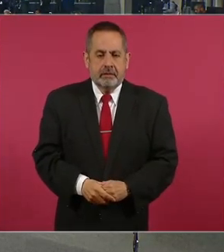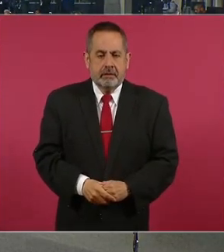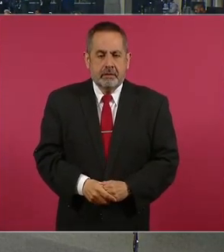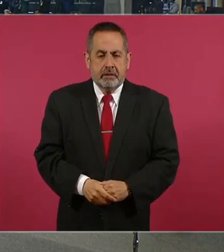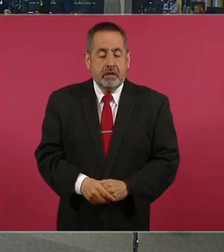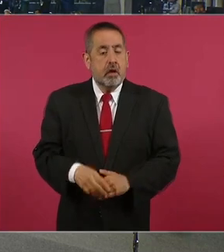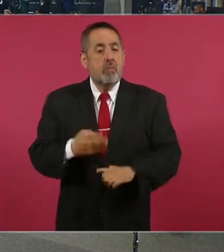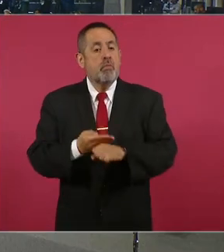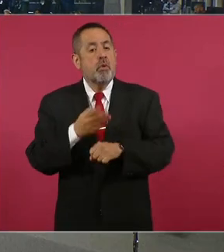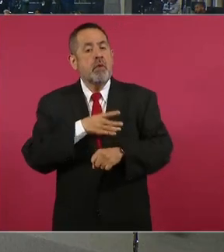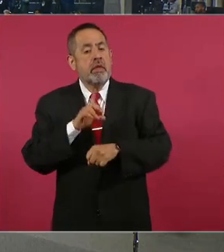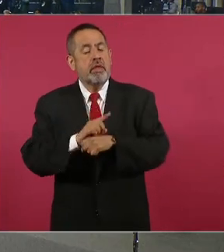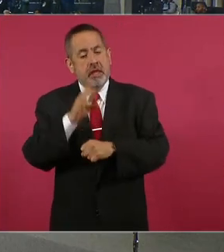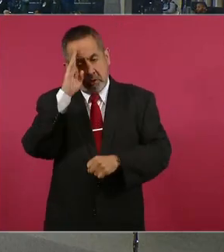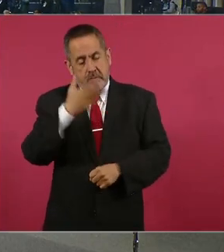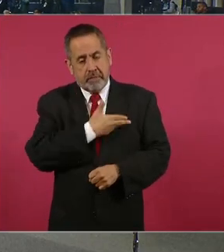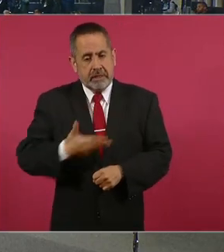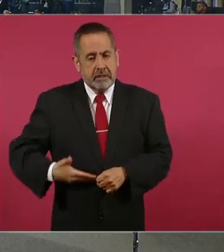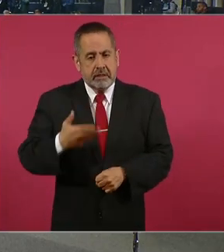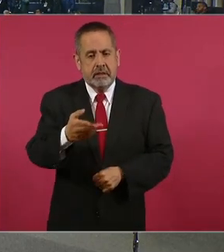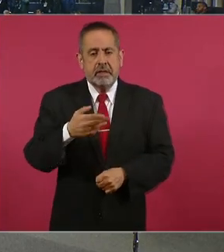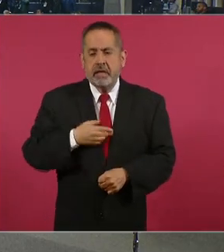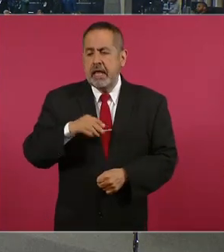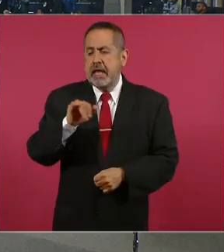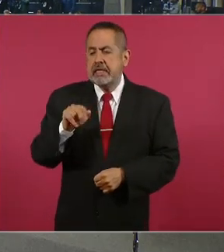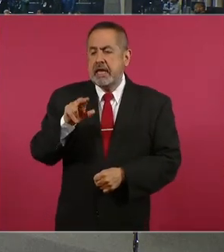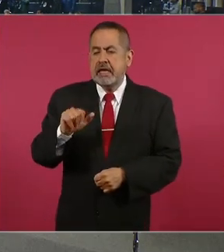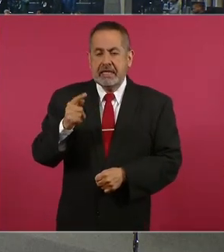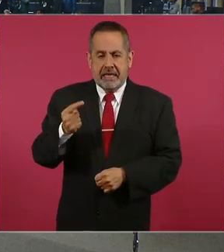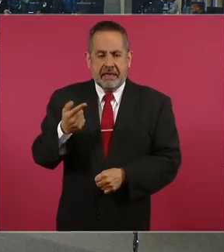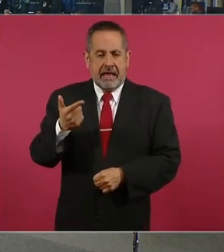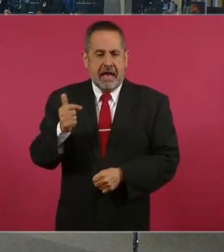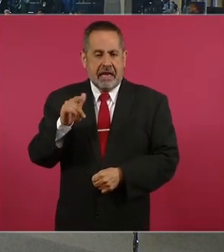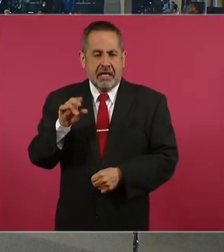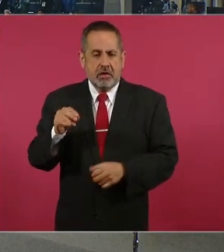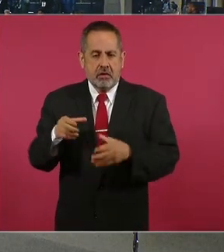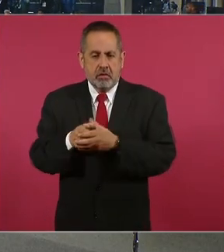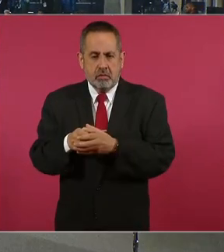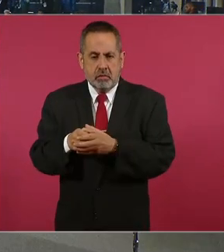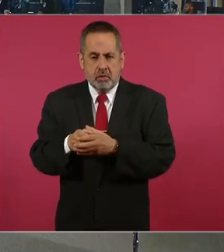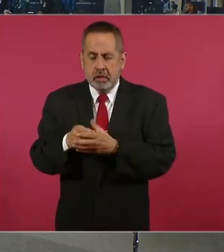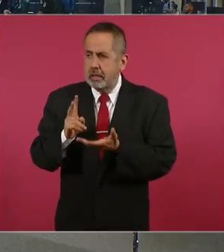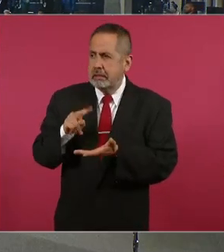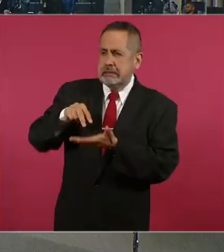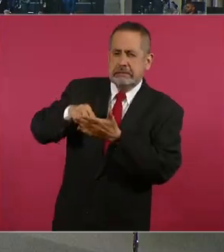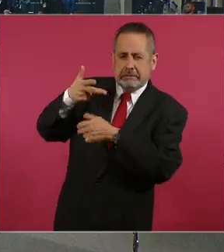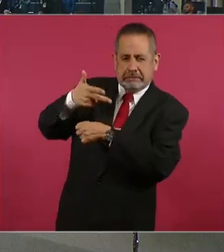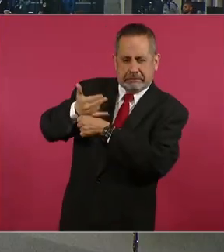Muy buenos días, señor presidente. Janet Galindo, de Grupo Transmedia La Chispa. No me paro por el tiro de cámara.